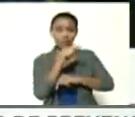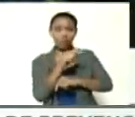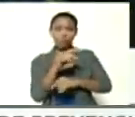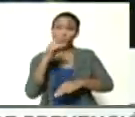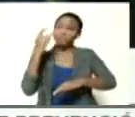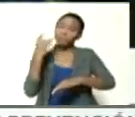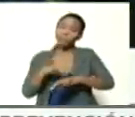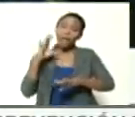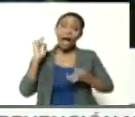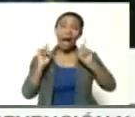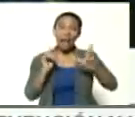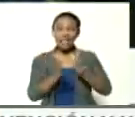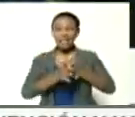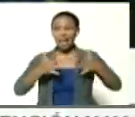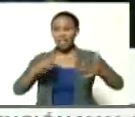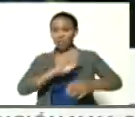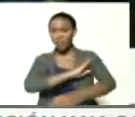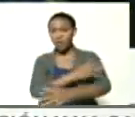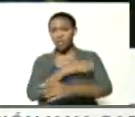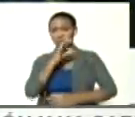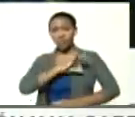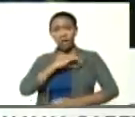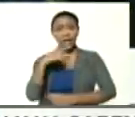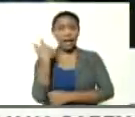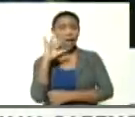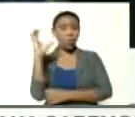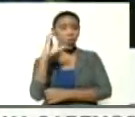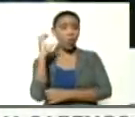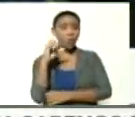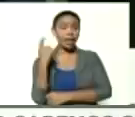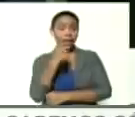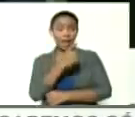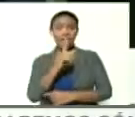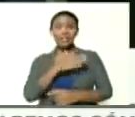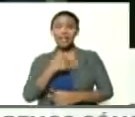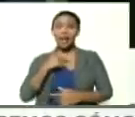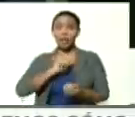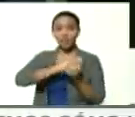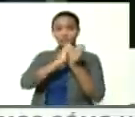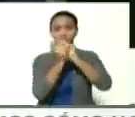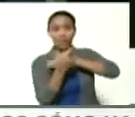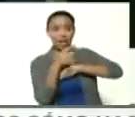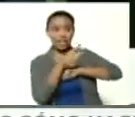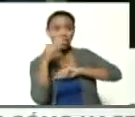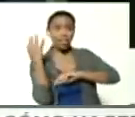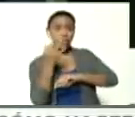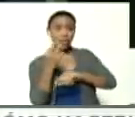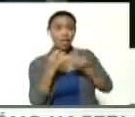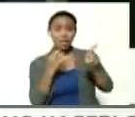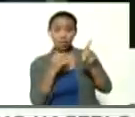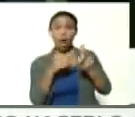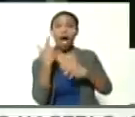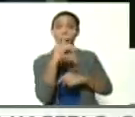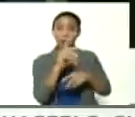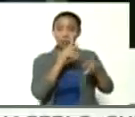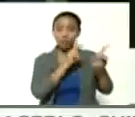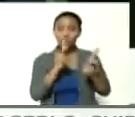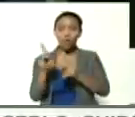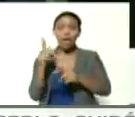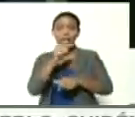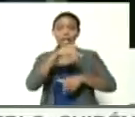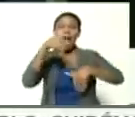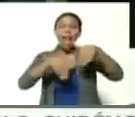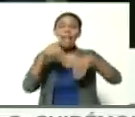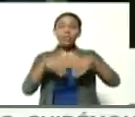Lamentablemente, y sabemos que hay grandes fuerzas sociales en Colombia que quieren revertir esa realidad, y que se organizan, y que van a las elecciones, aún con